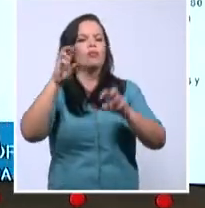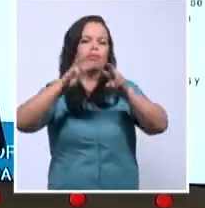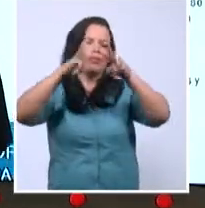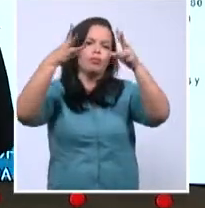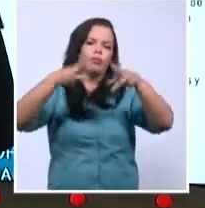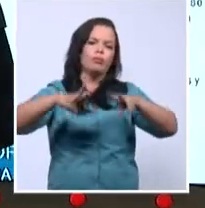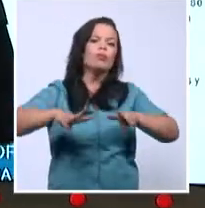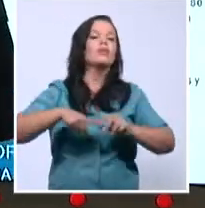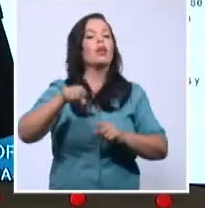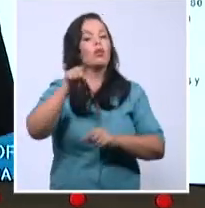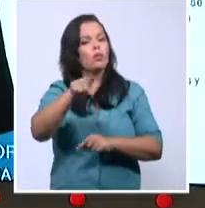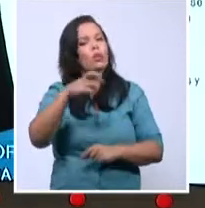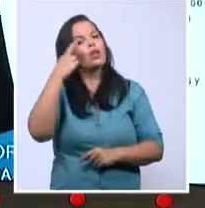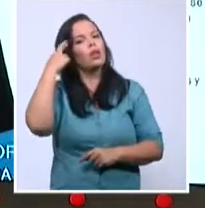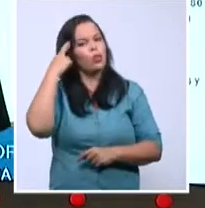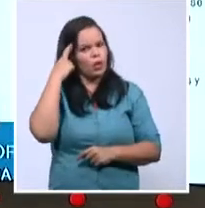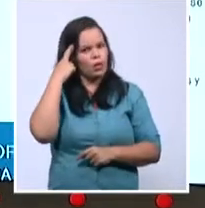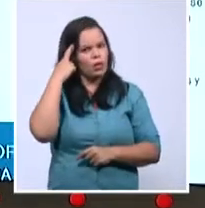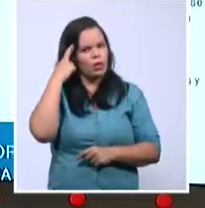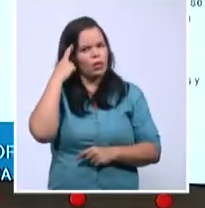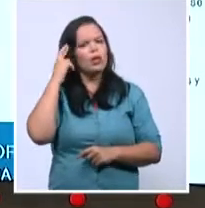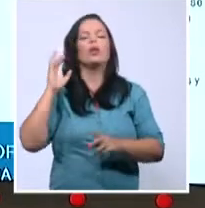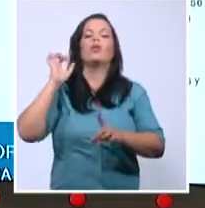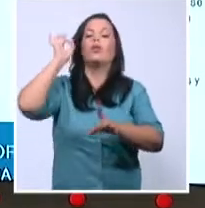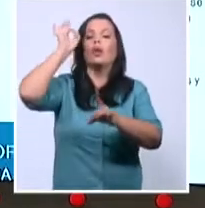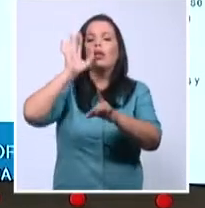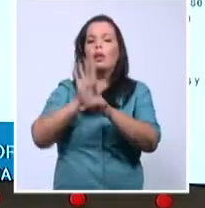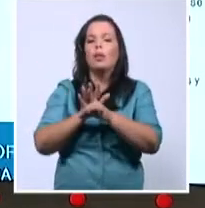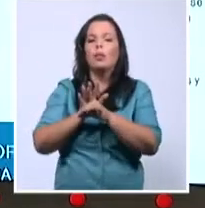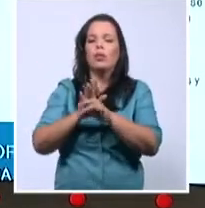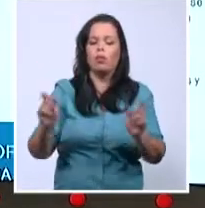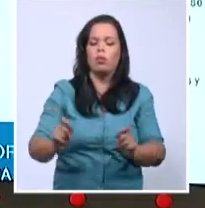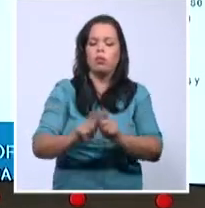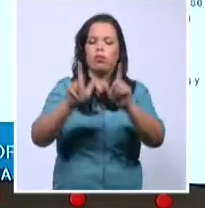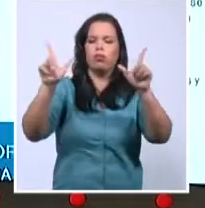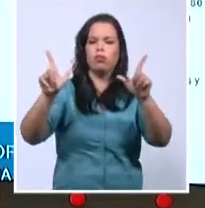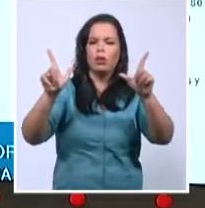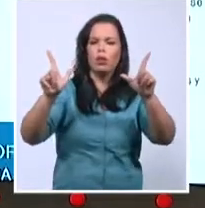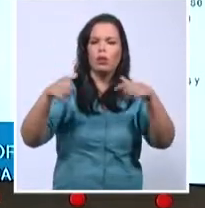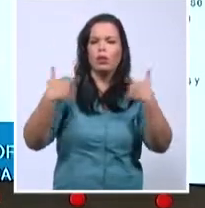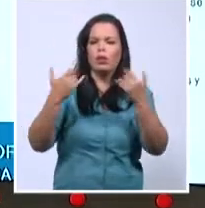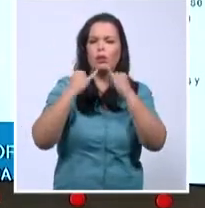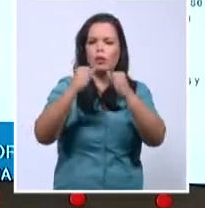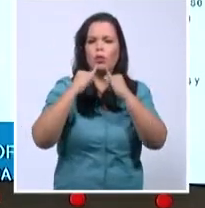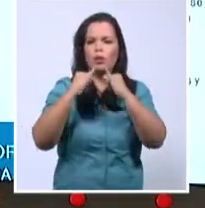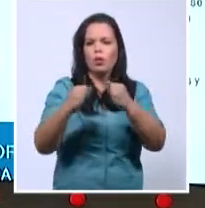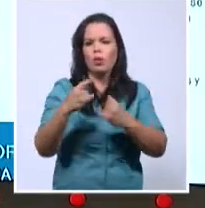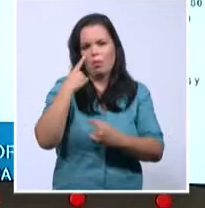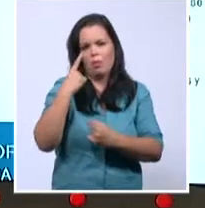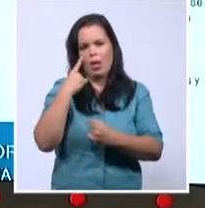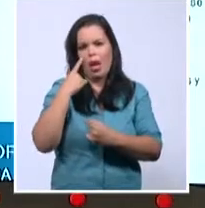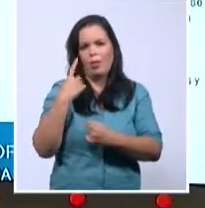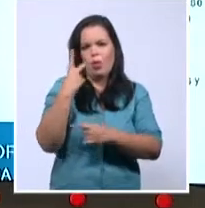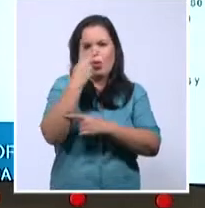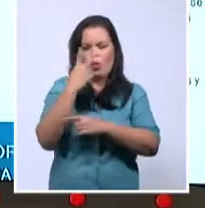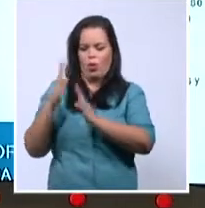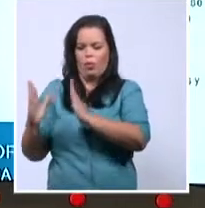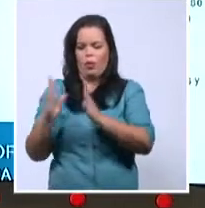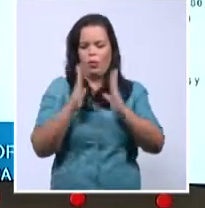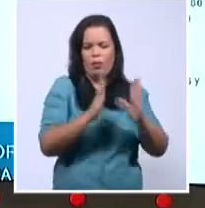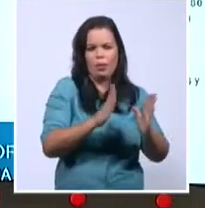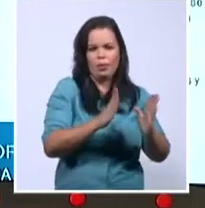importante que ante lo que viene ocurriendo después de la publicación de la nota, tengamos siempre la evaluación de ambos escenarios. Redes sociales,